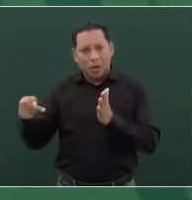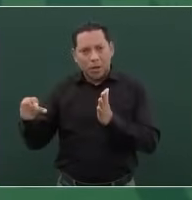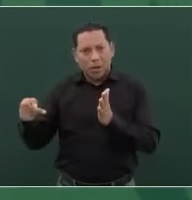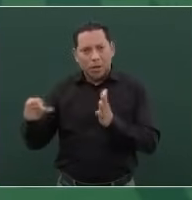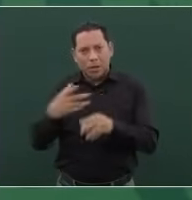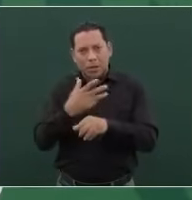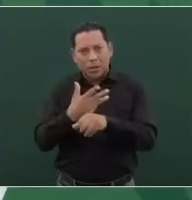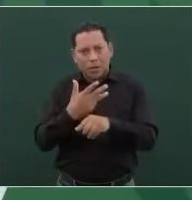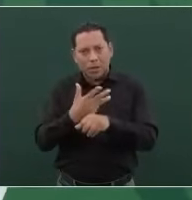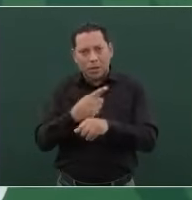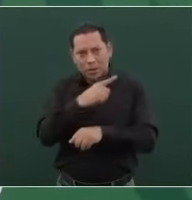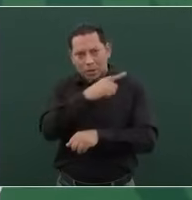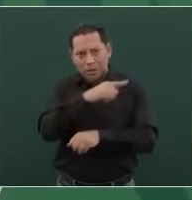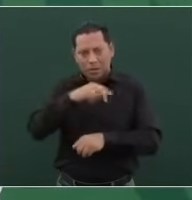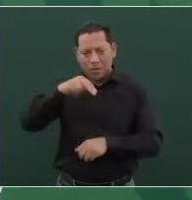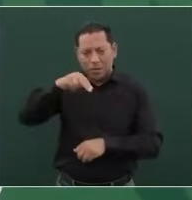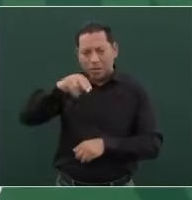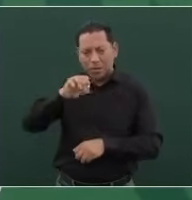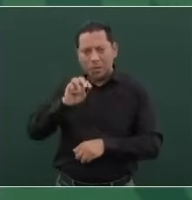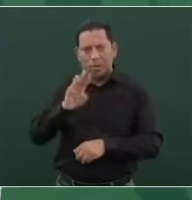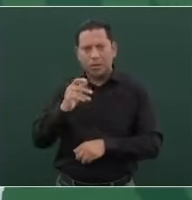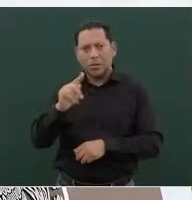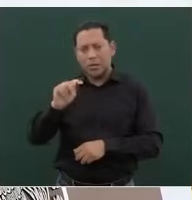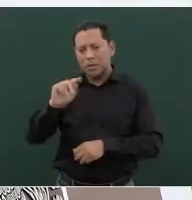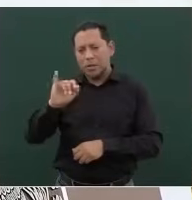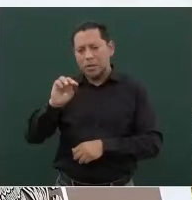La señora del New York Times.